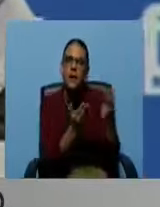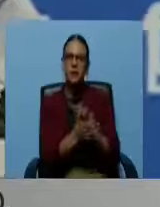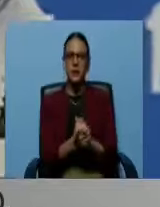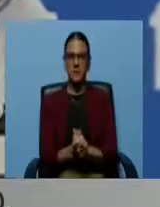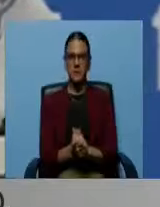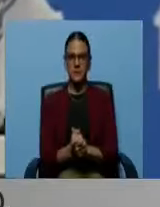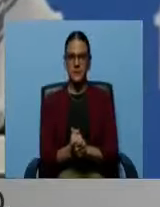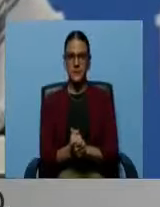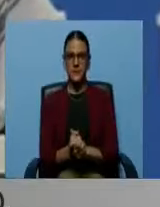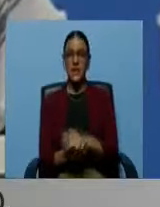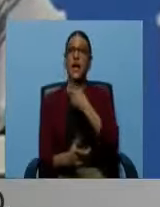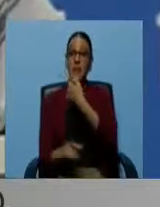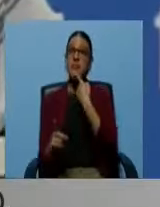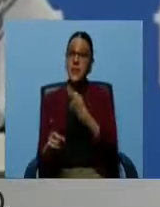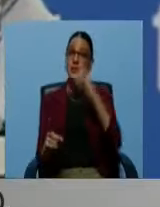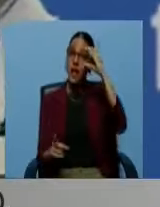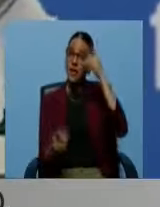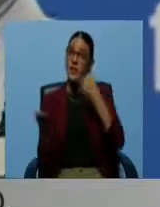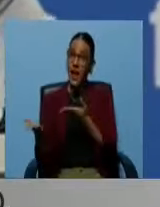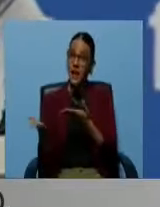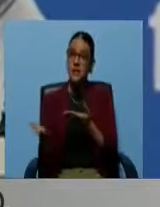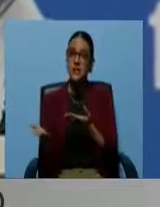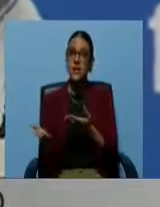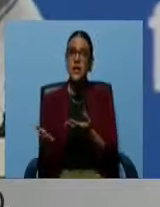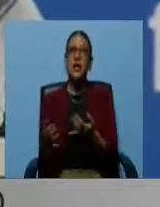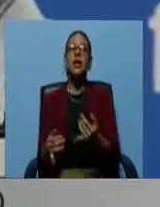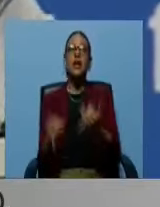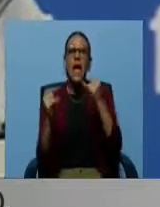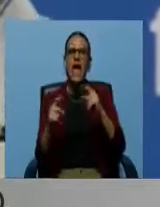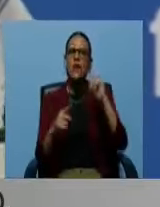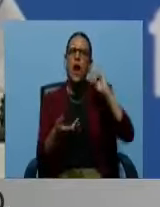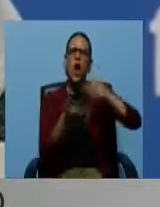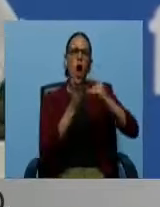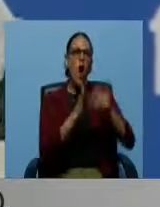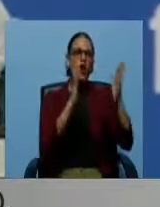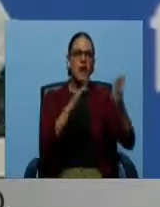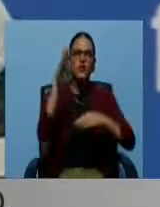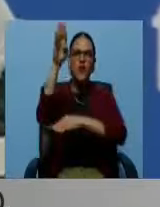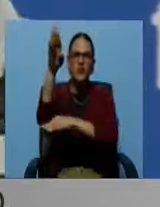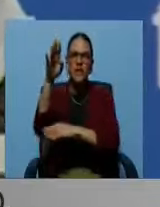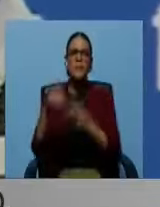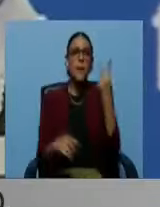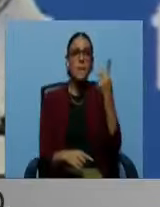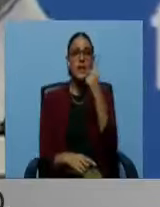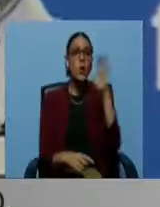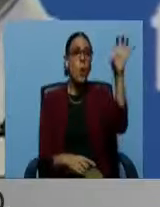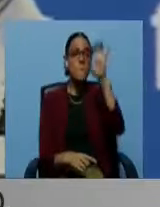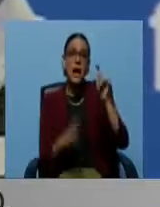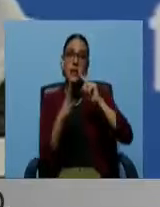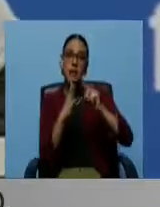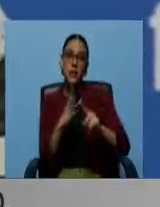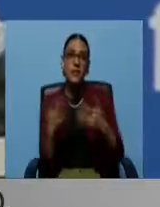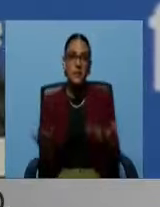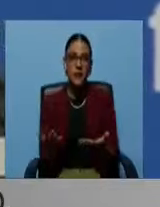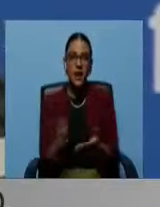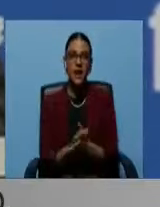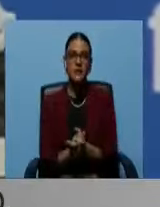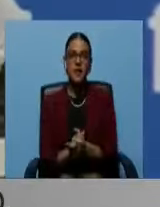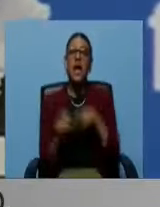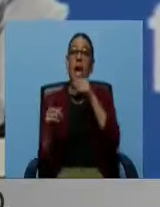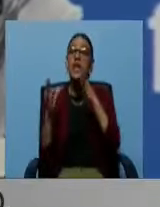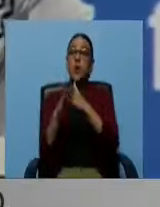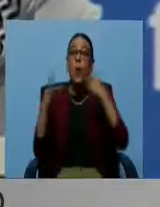Decía la vicepresidenta que hay como organizaciones fascistas en 21 países, creo que ha dicho. Ese no es el mayor